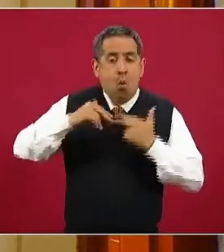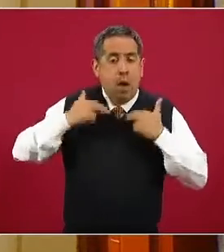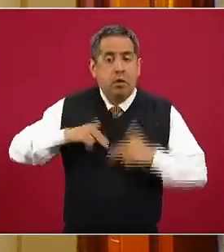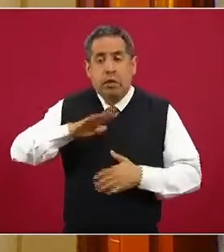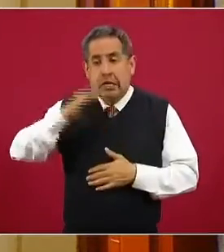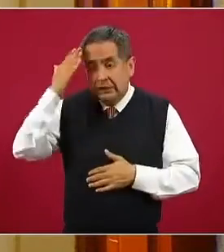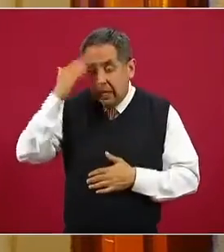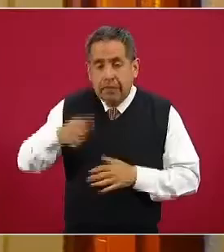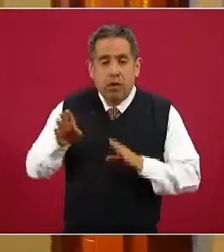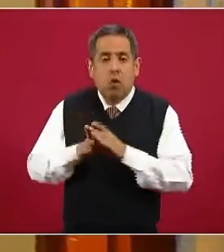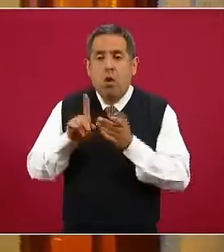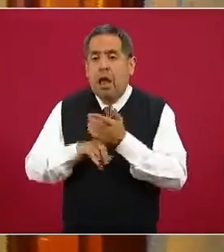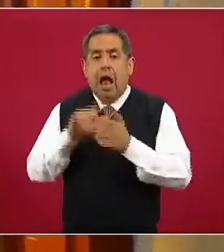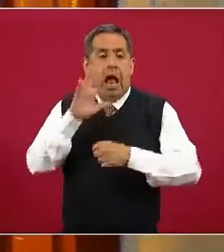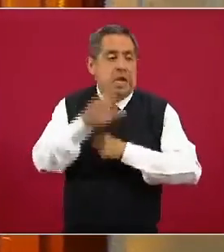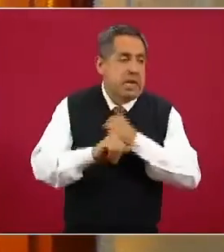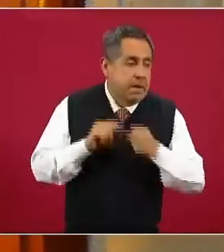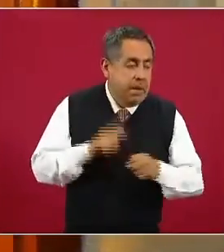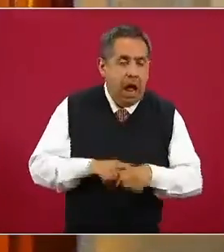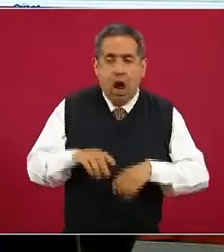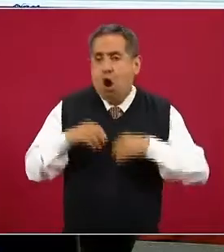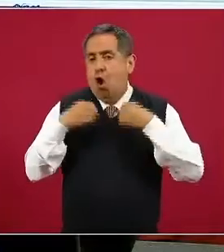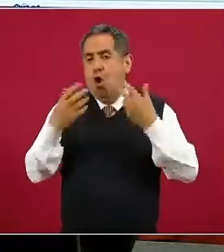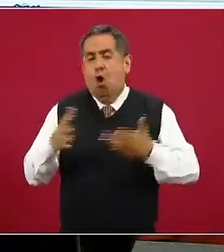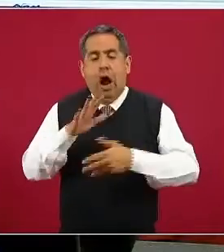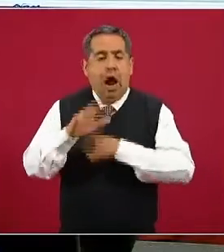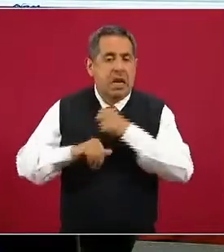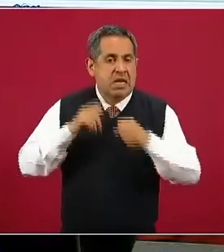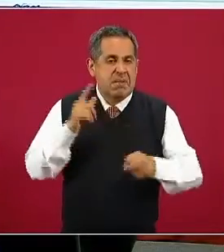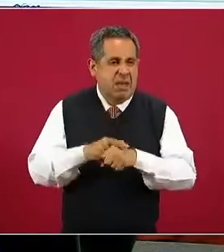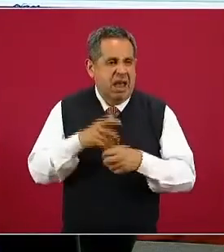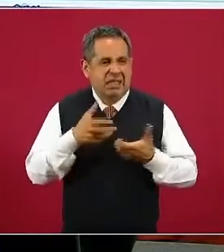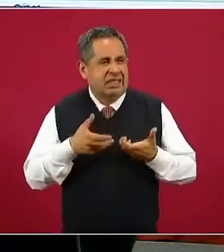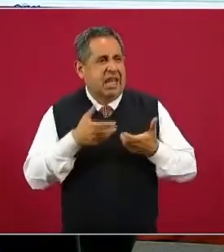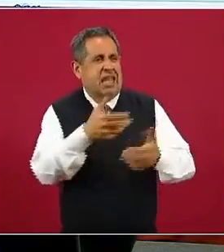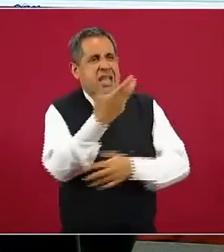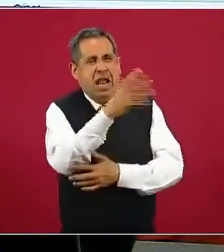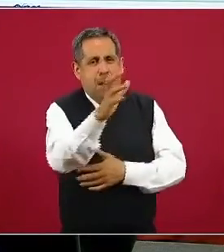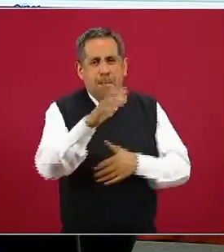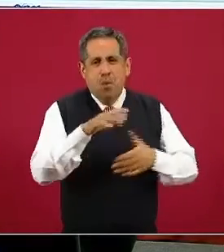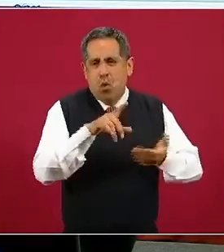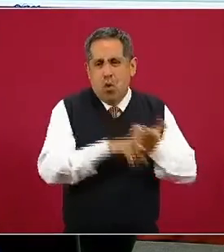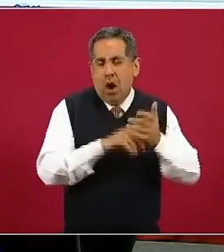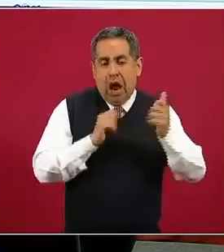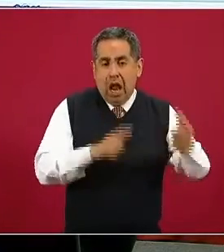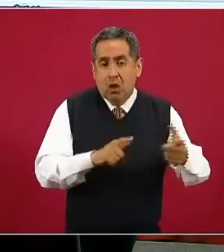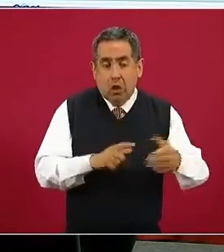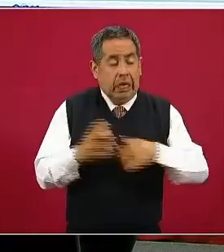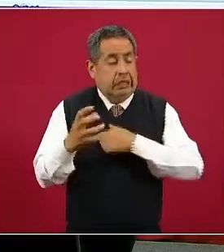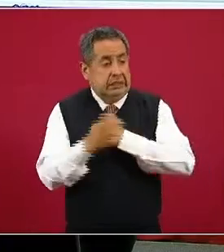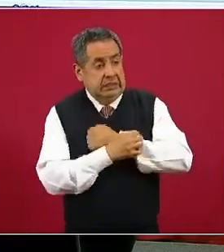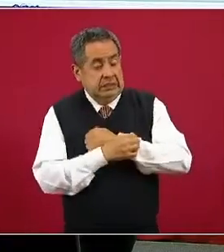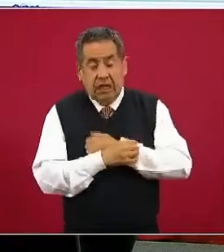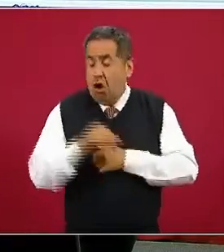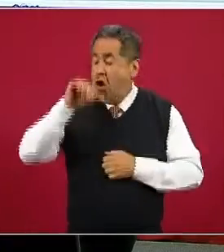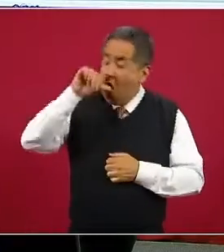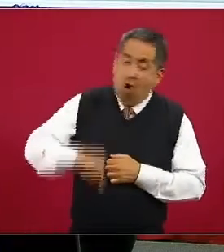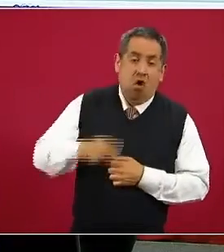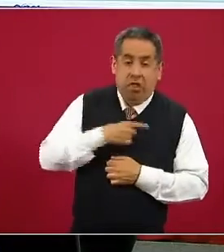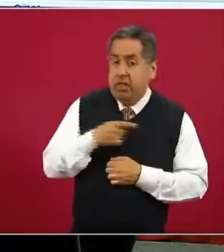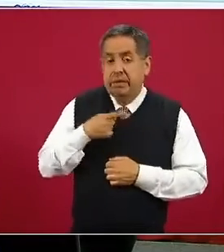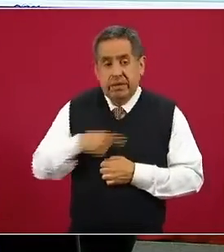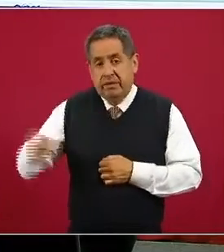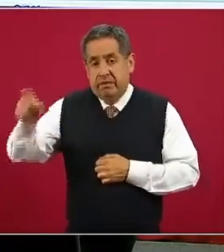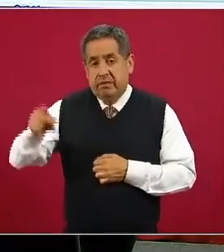sea por animal doméstico o animal salvaje, acuda. Es muy importante que ante cualquier agresión las